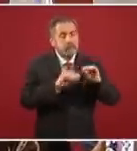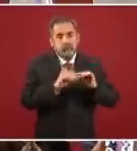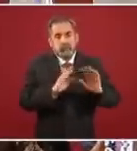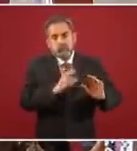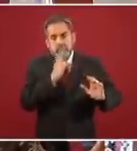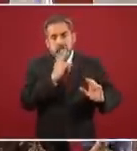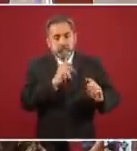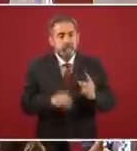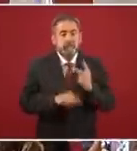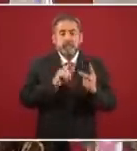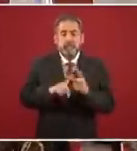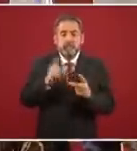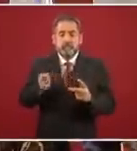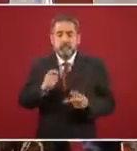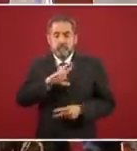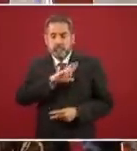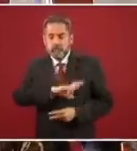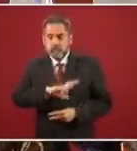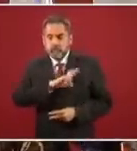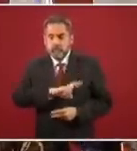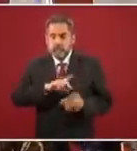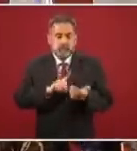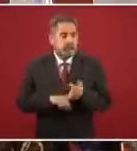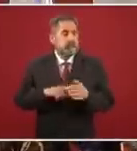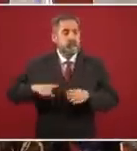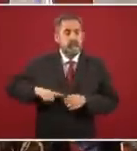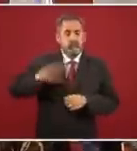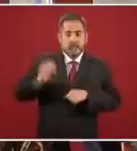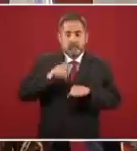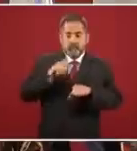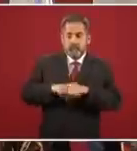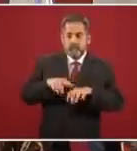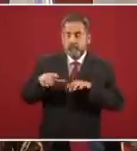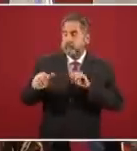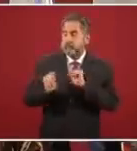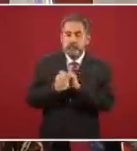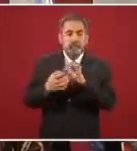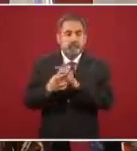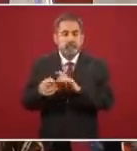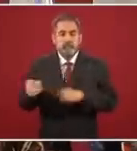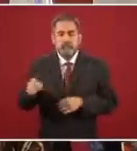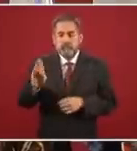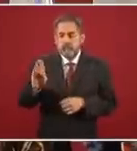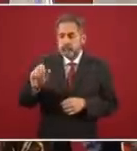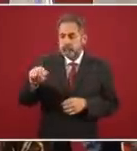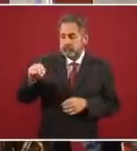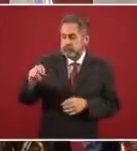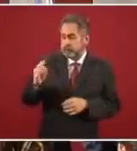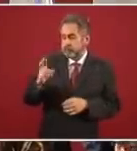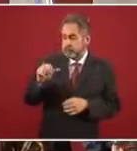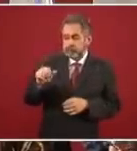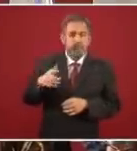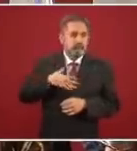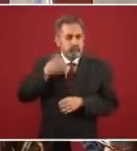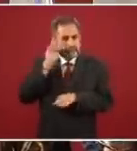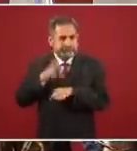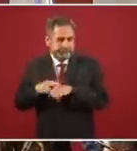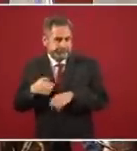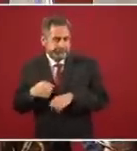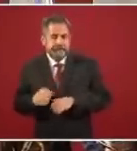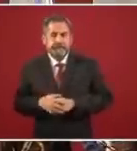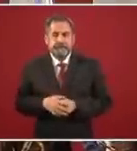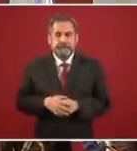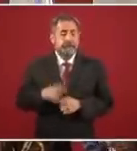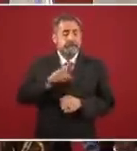el arrendamiento que he mencionado que tiene el gobierno federal con Banobras, donde me toca a mí dirigir. Dentro de ese